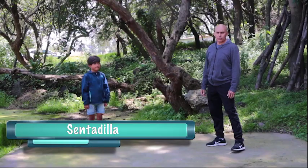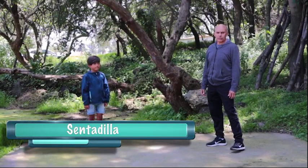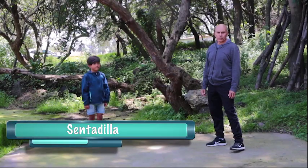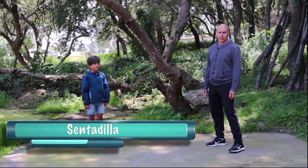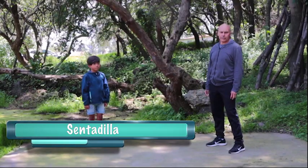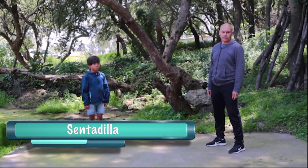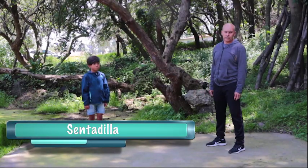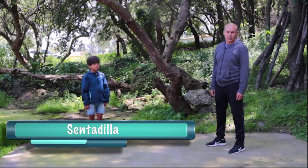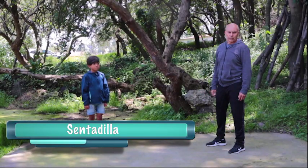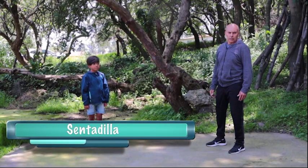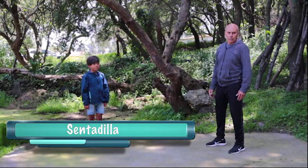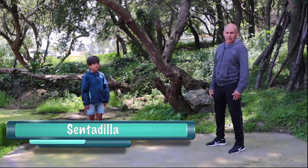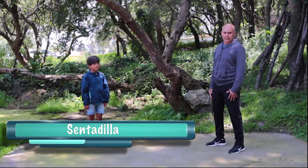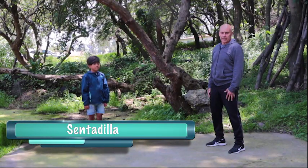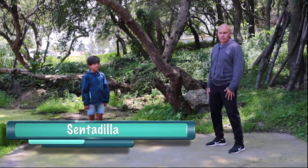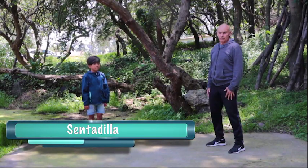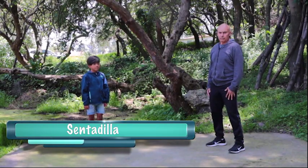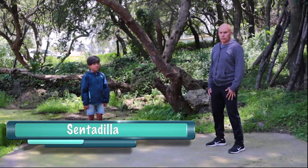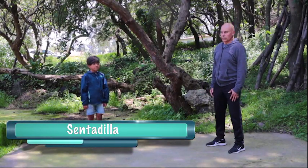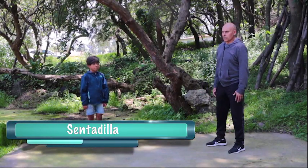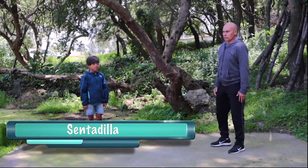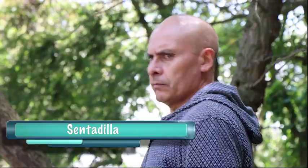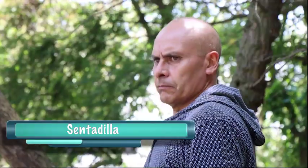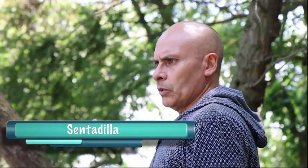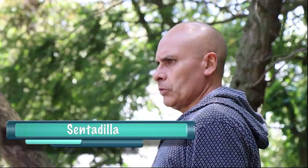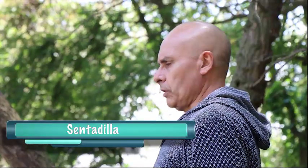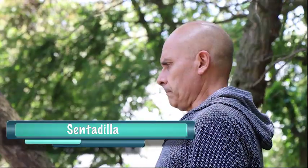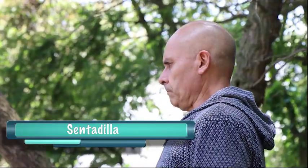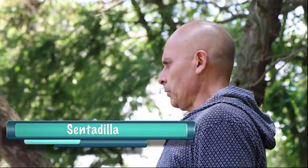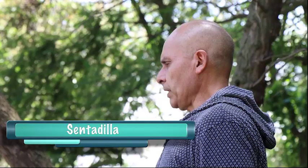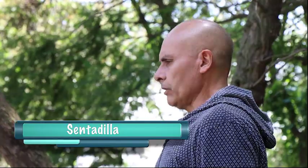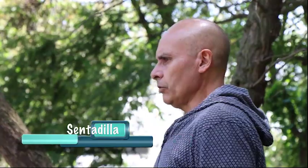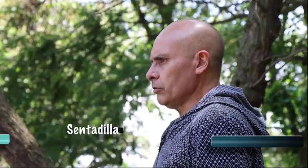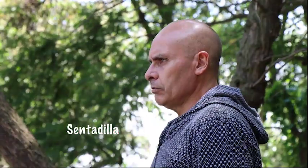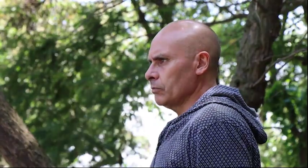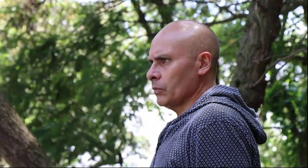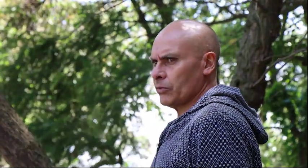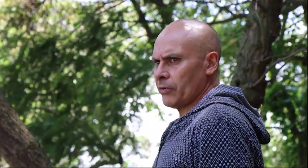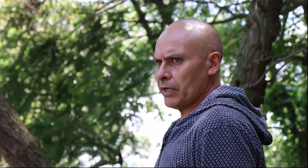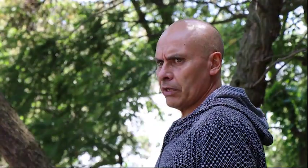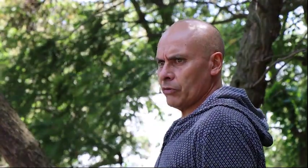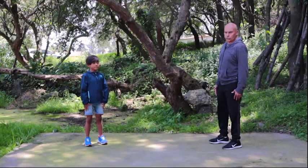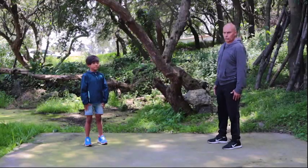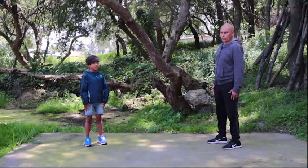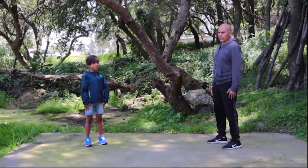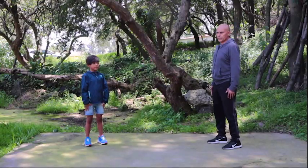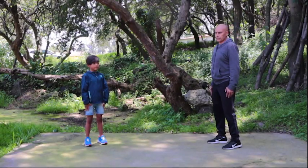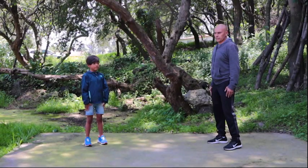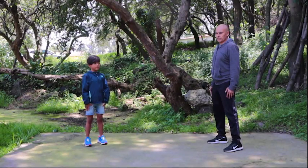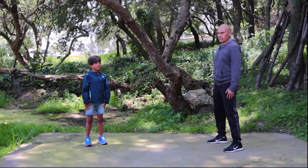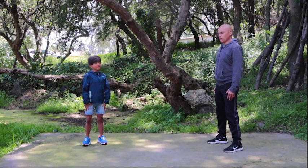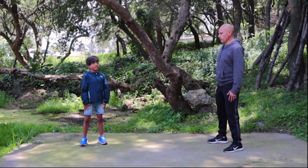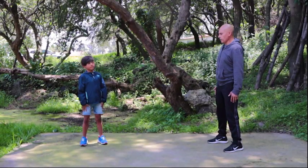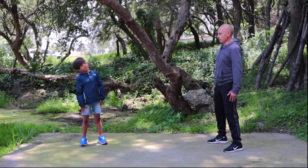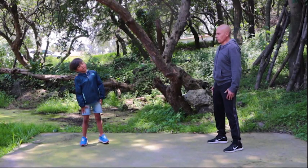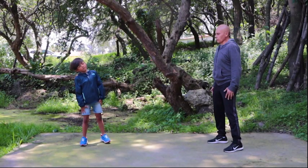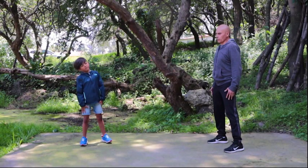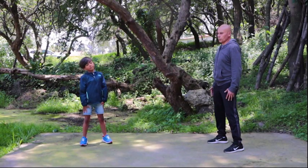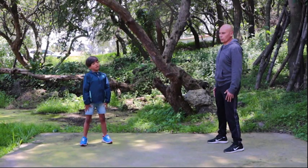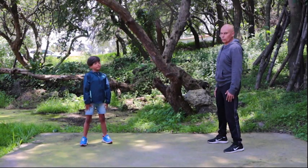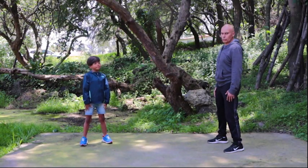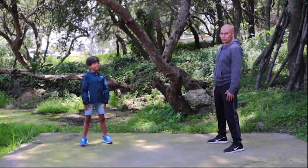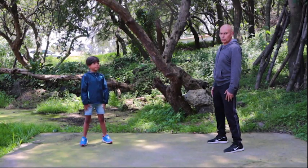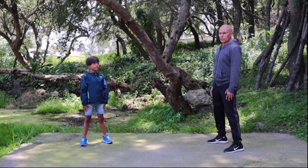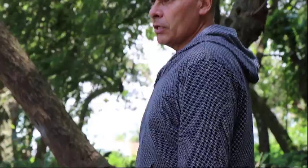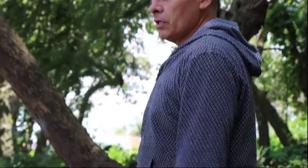ok, vamos a trabajar, pierna, vamos a pararnos, vamos a abrir nuestro compás, de tal manera que nos